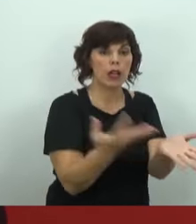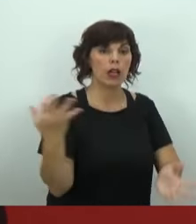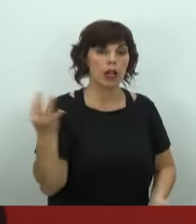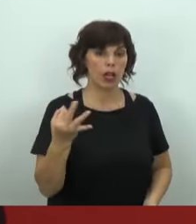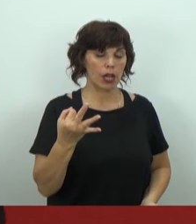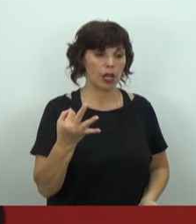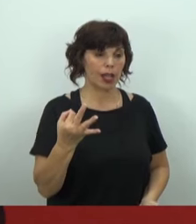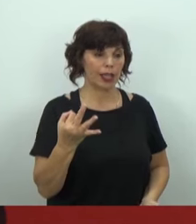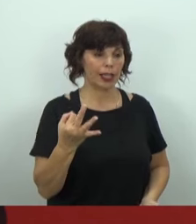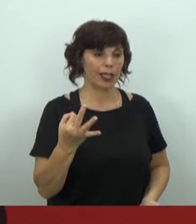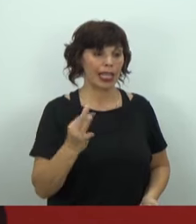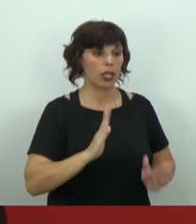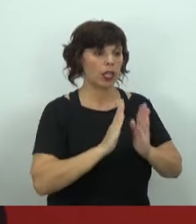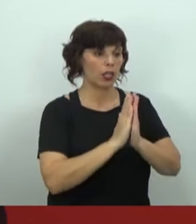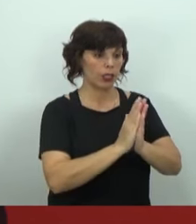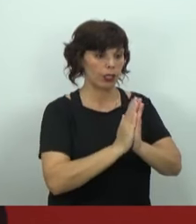esa santidad.